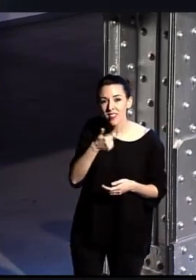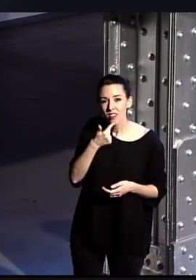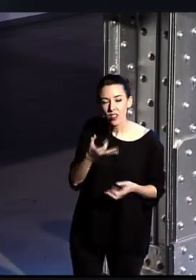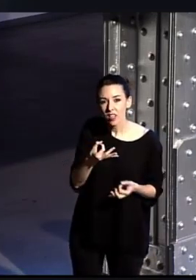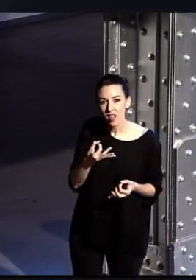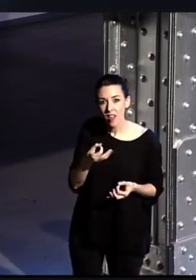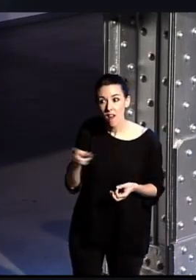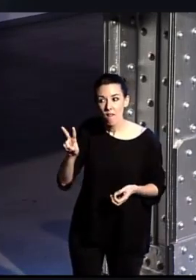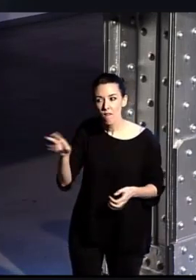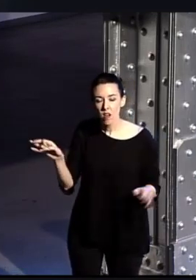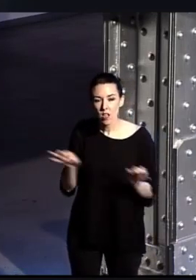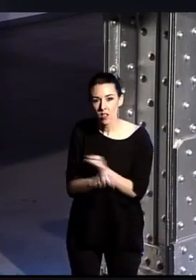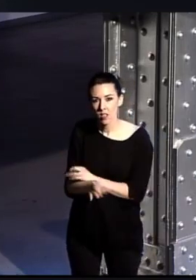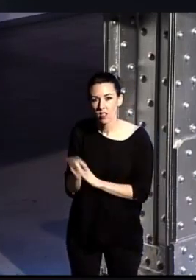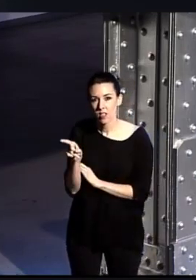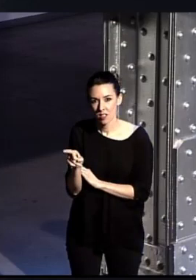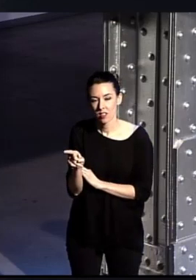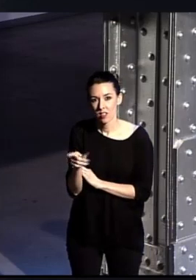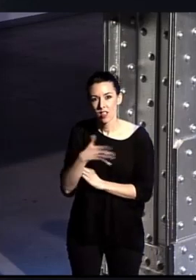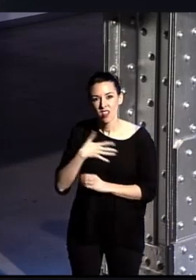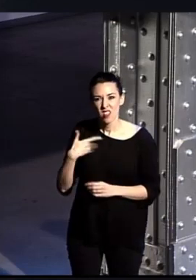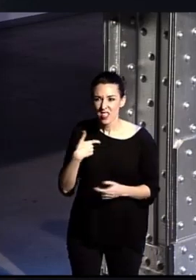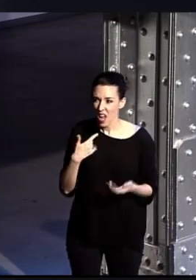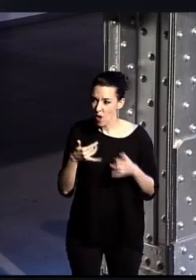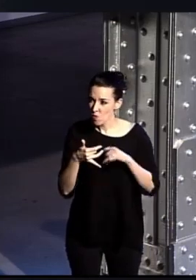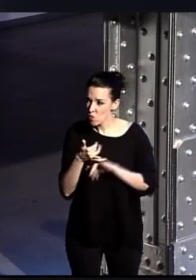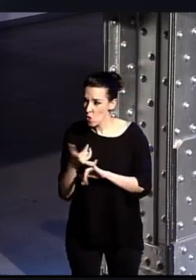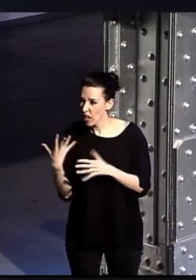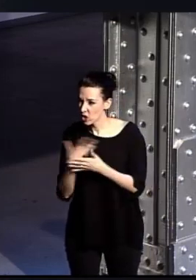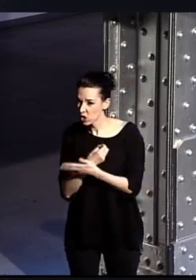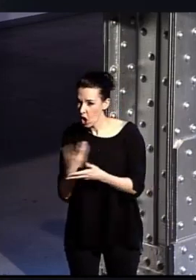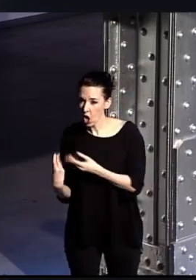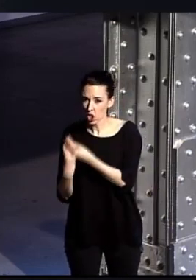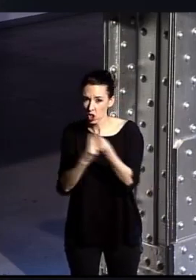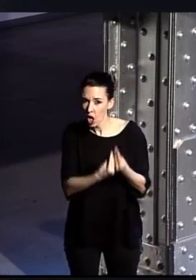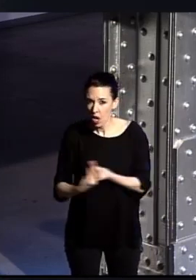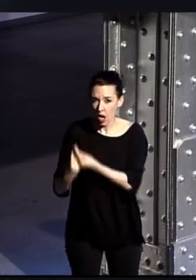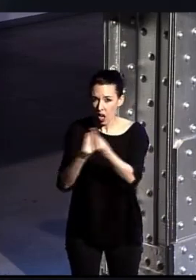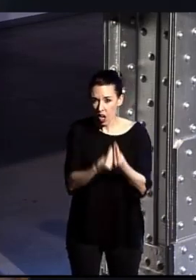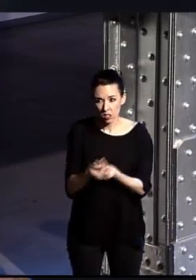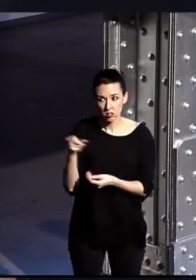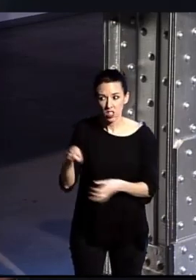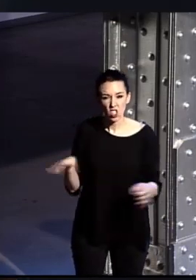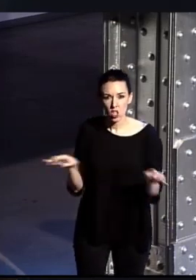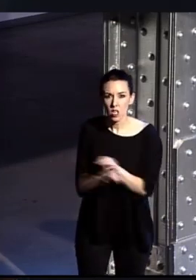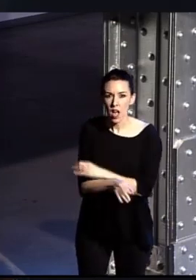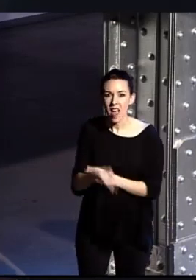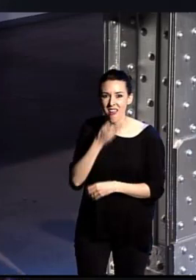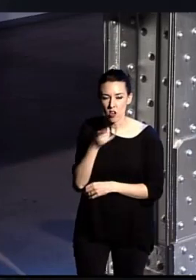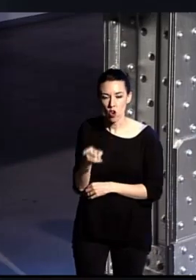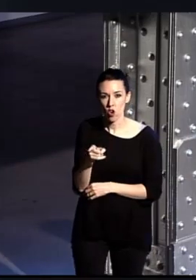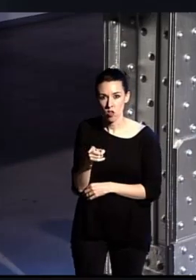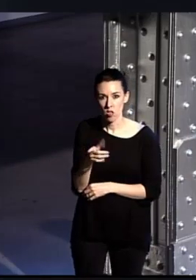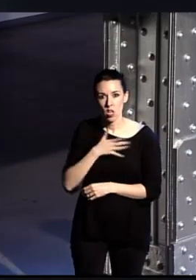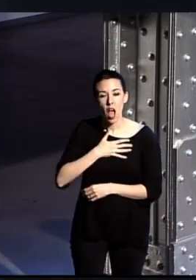que Verne se equivoca en querer llevar a su mujer a todos los sitios a donde él acude. Que eso es un error, que